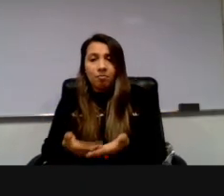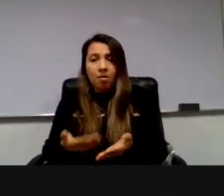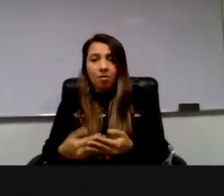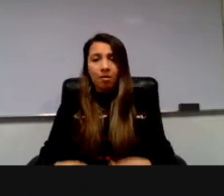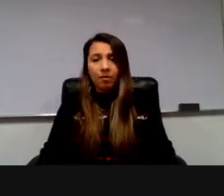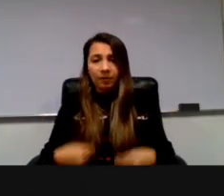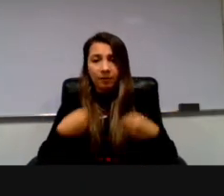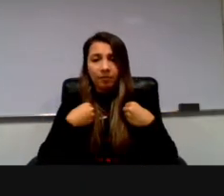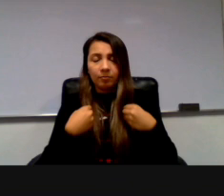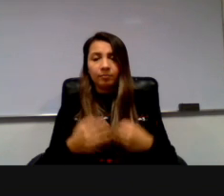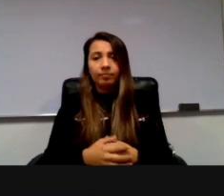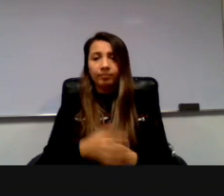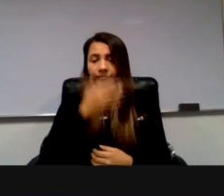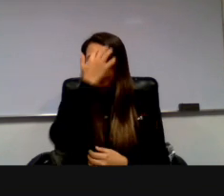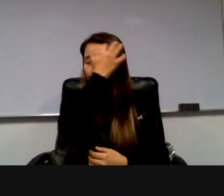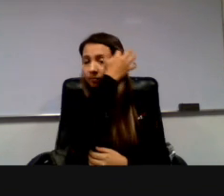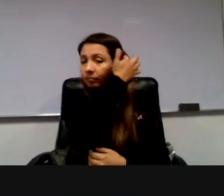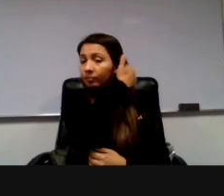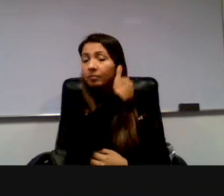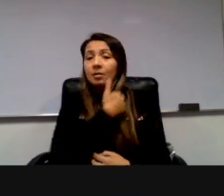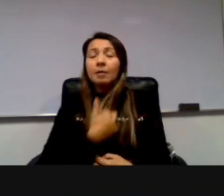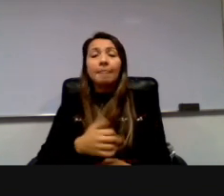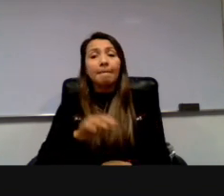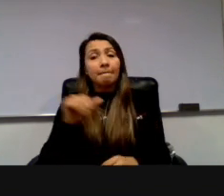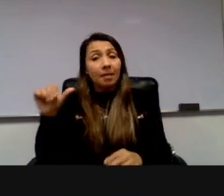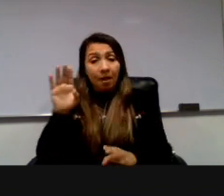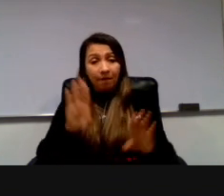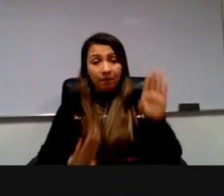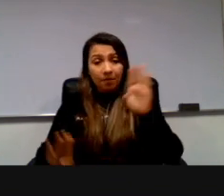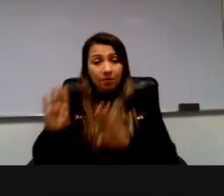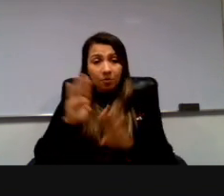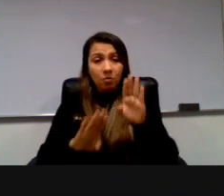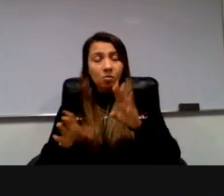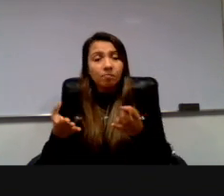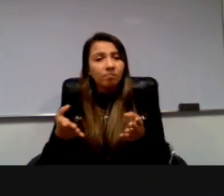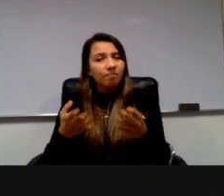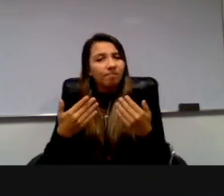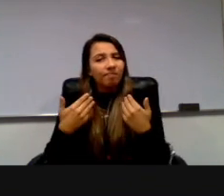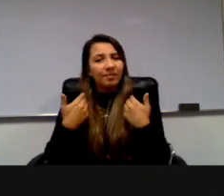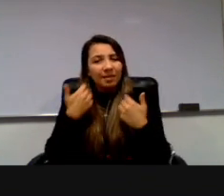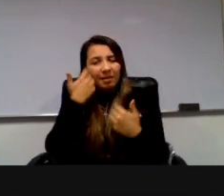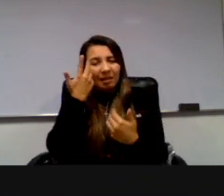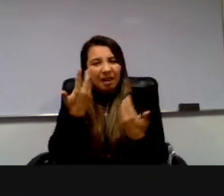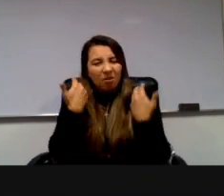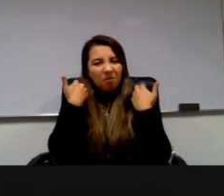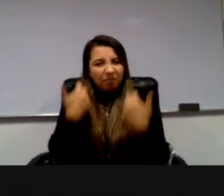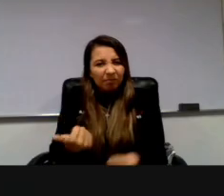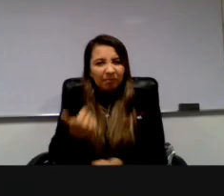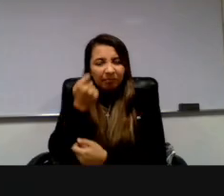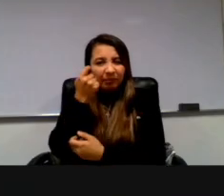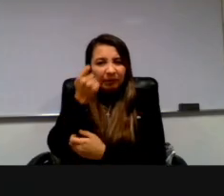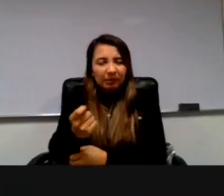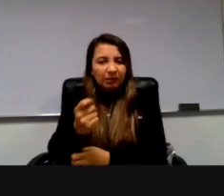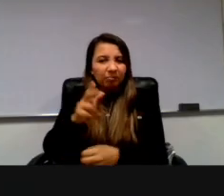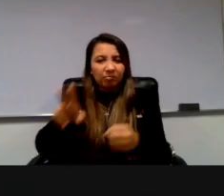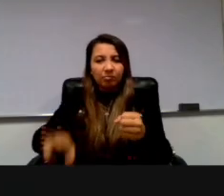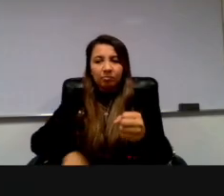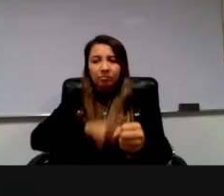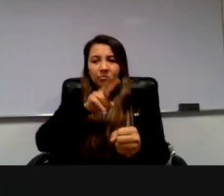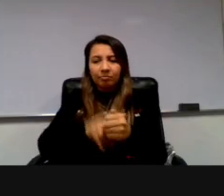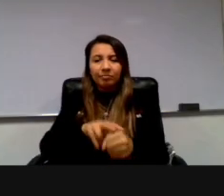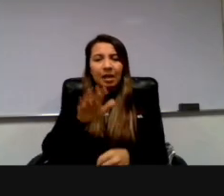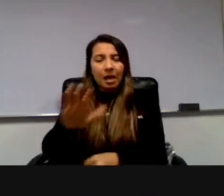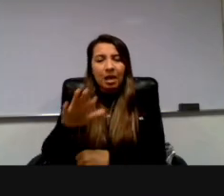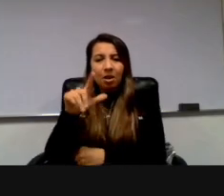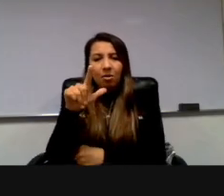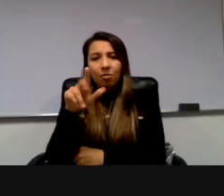vivos. Bueno, los biólogos, para tratar de entender la naturaleza de LUCA,